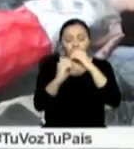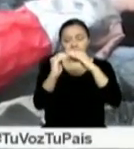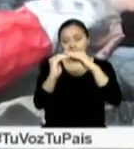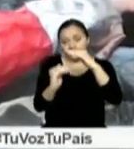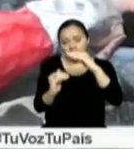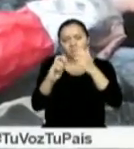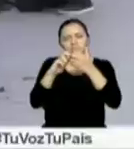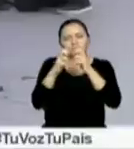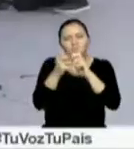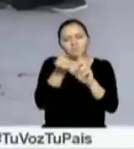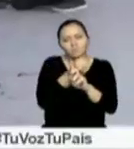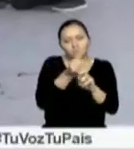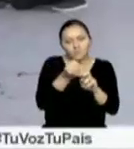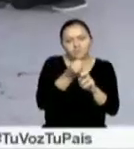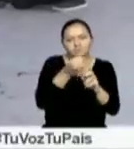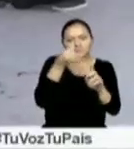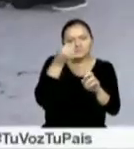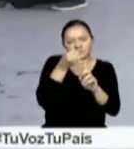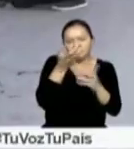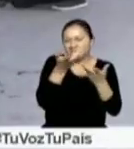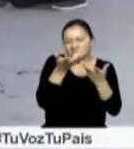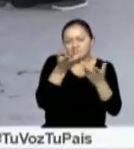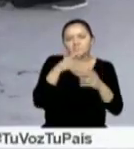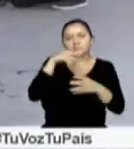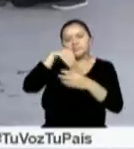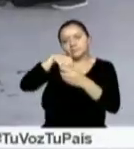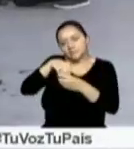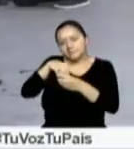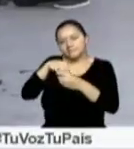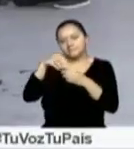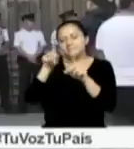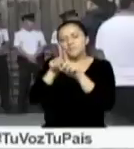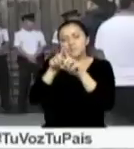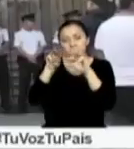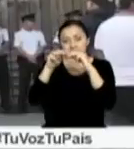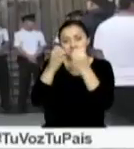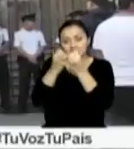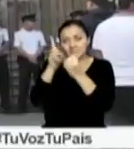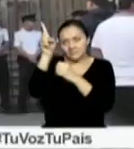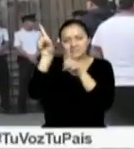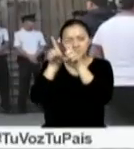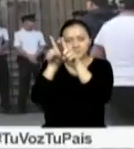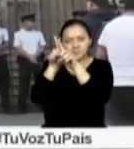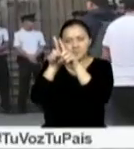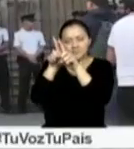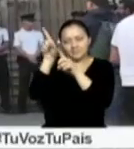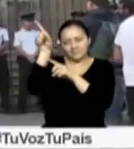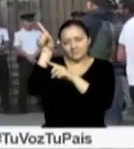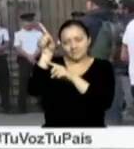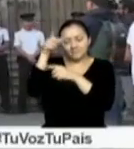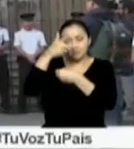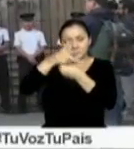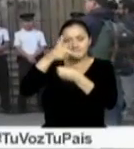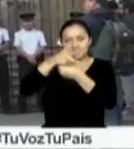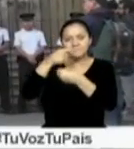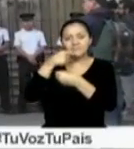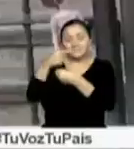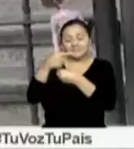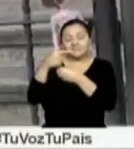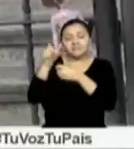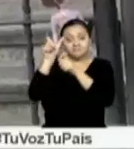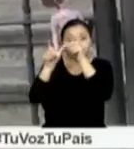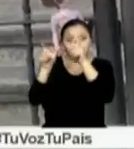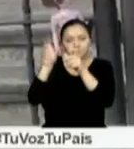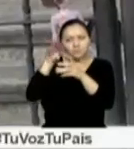violencia y era administrado por la secretaría de bienestar social de la presidencia registraba una sobrepoblación del doble de su capacidad y era